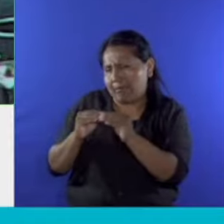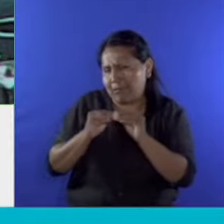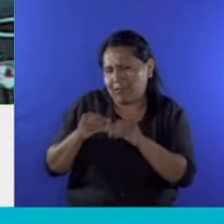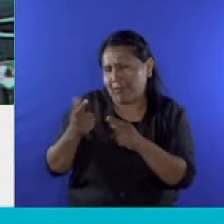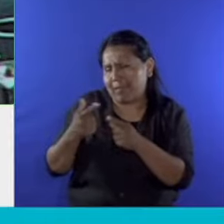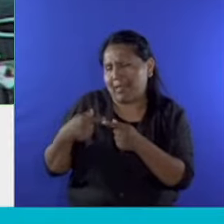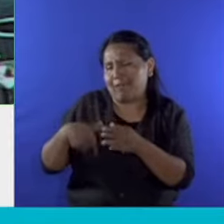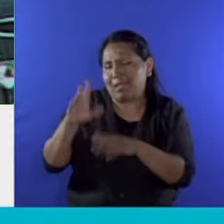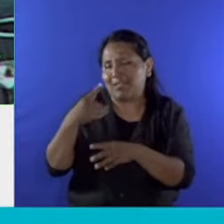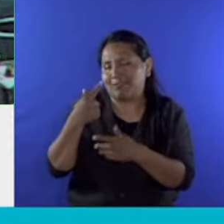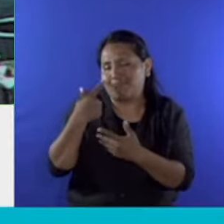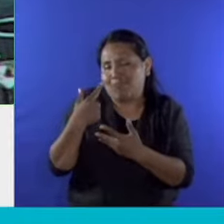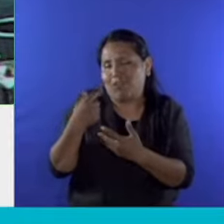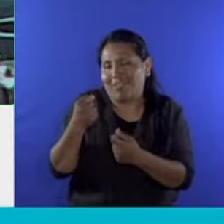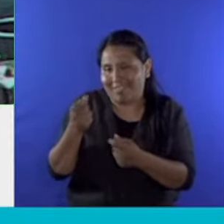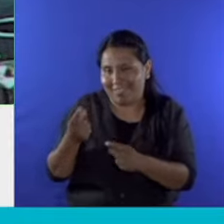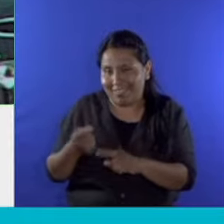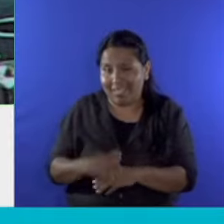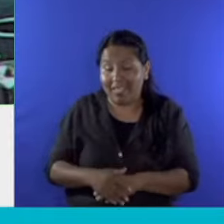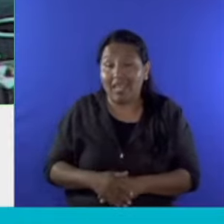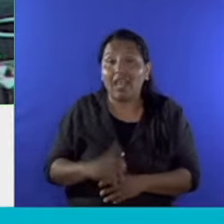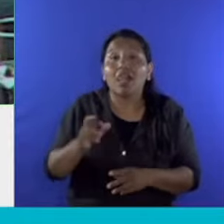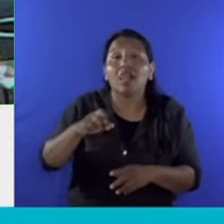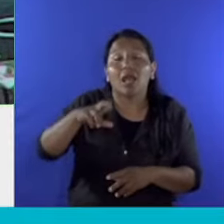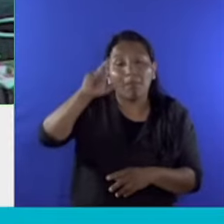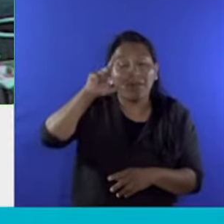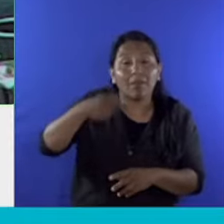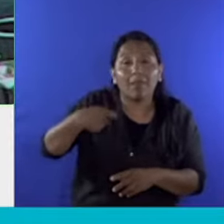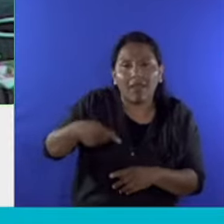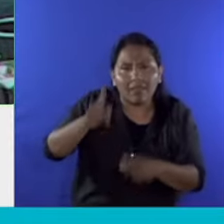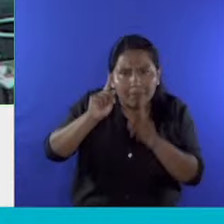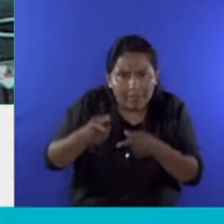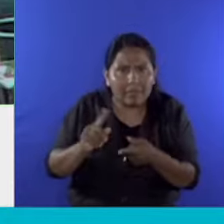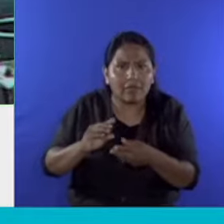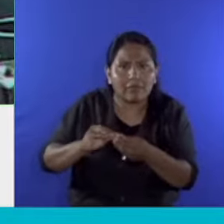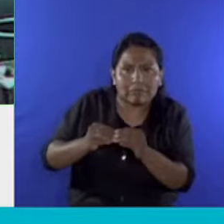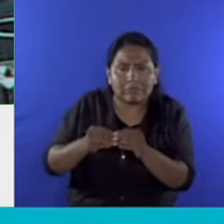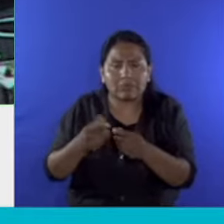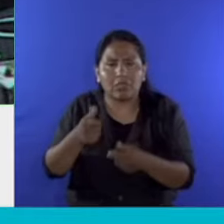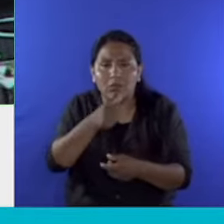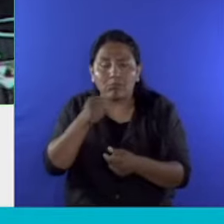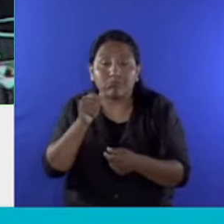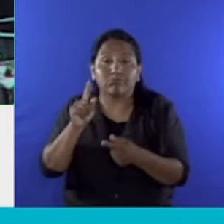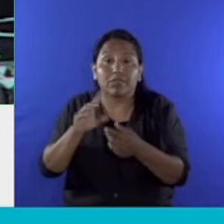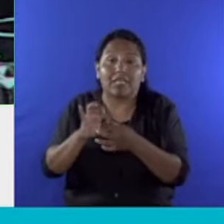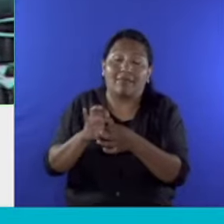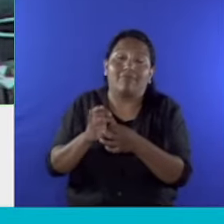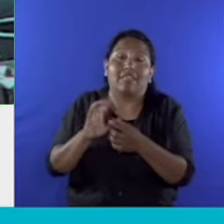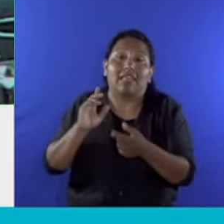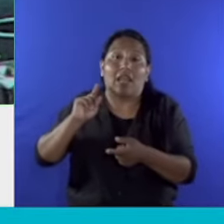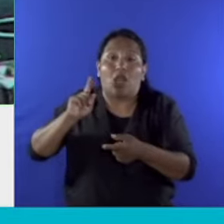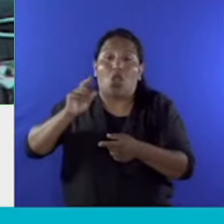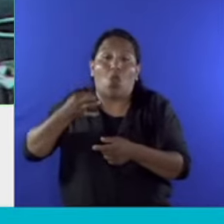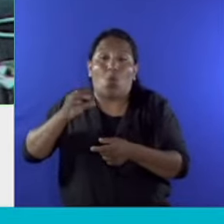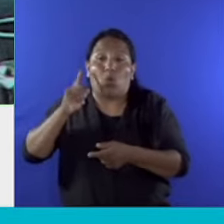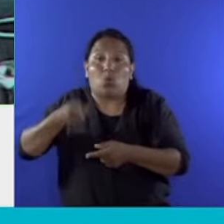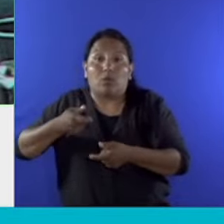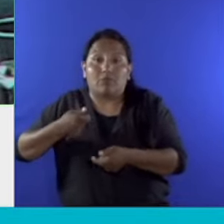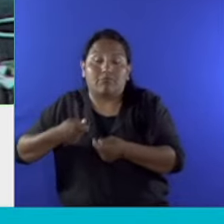importantes. Las prepagas también tienen problemas con los medicamentos, que manejan monopolios y oligopolios.